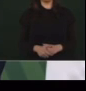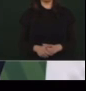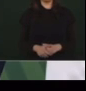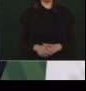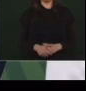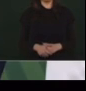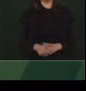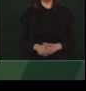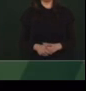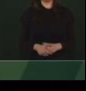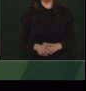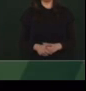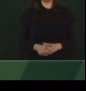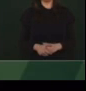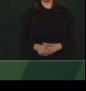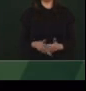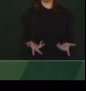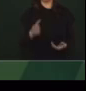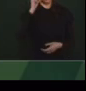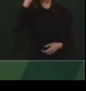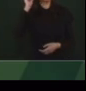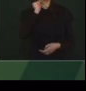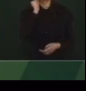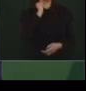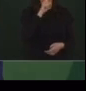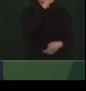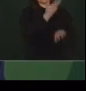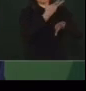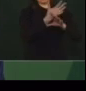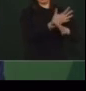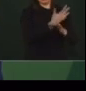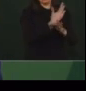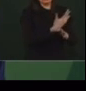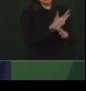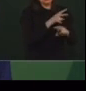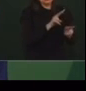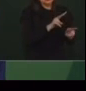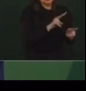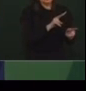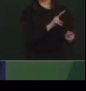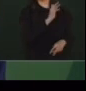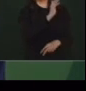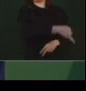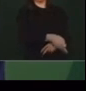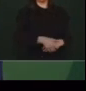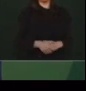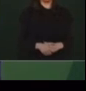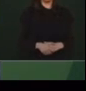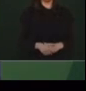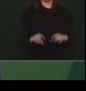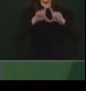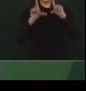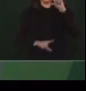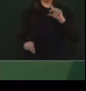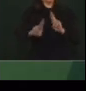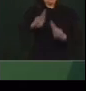Porque lo que dijo ayer este senador, no lo admitimos. A México se le